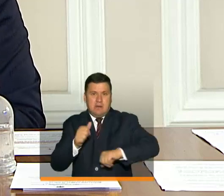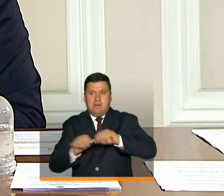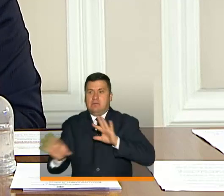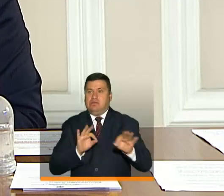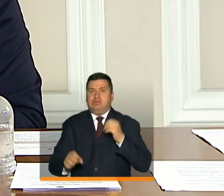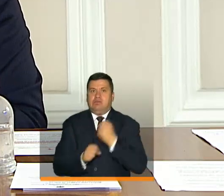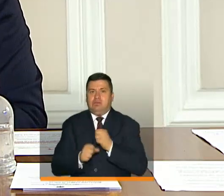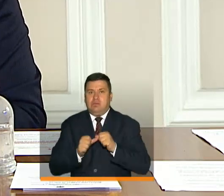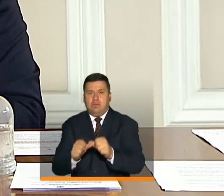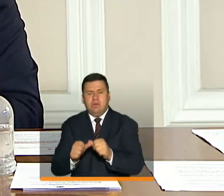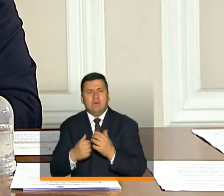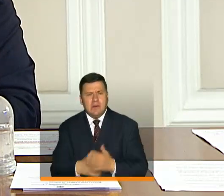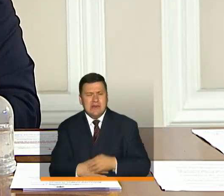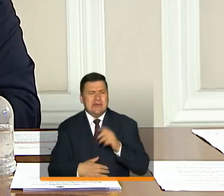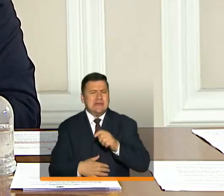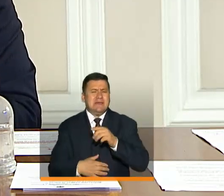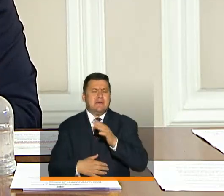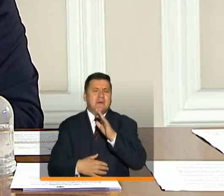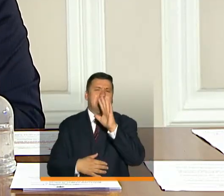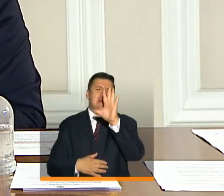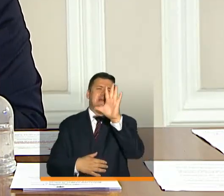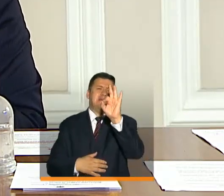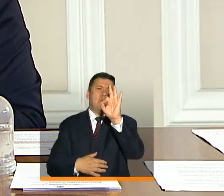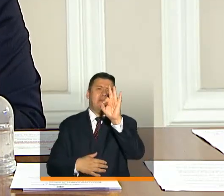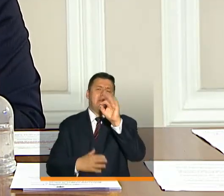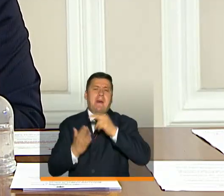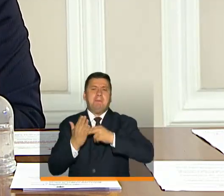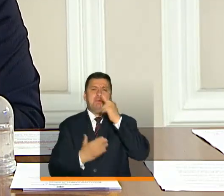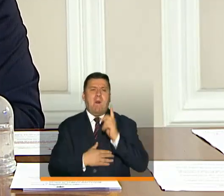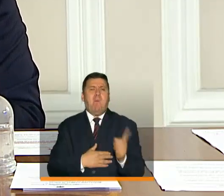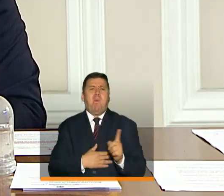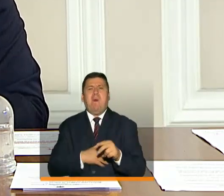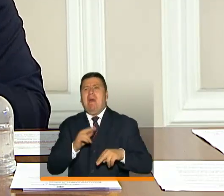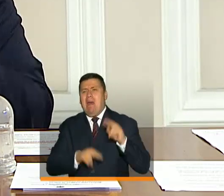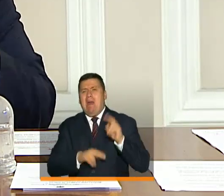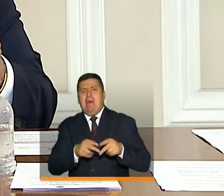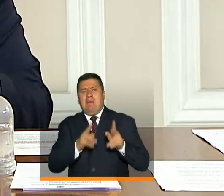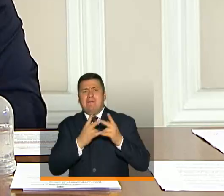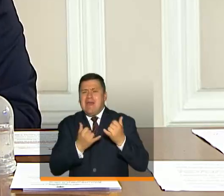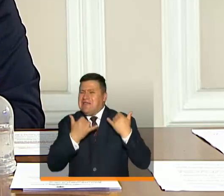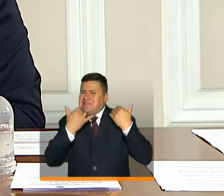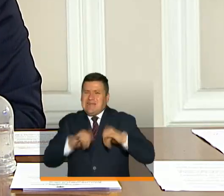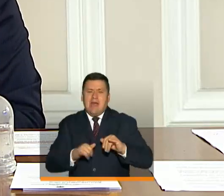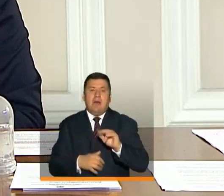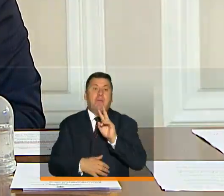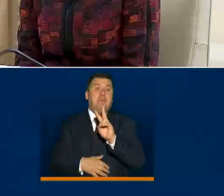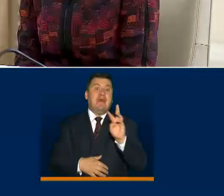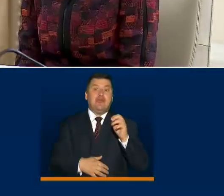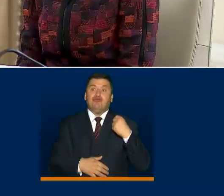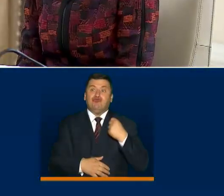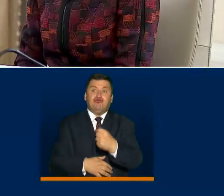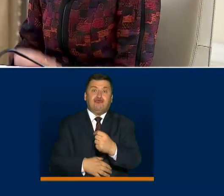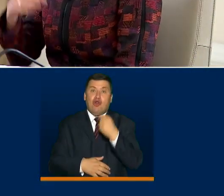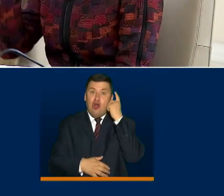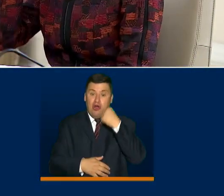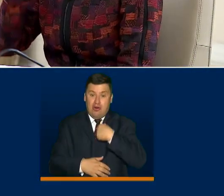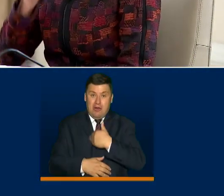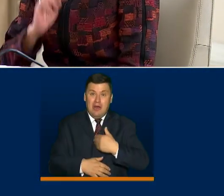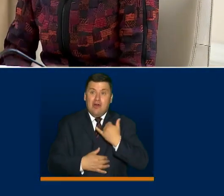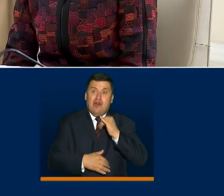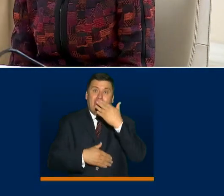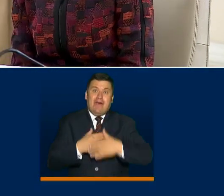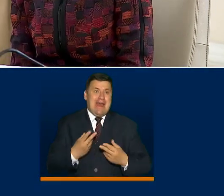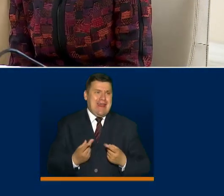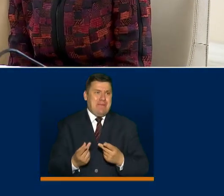obras de infraestructura. Estamos hablando de más de 50 proyectos, estamos hablando de terminar 28 proyectos en este gobierno de manera